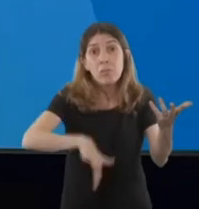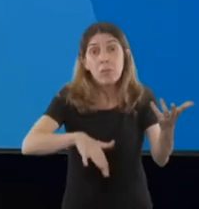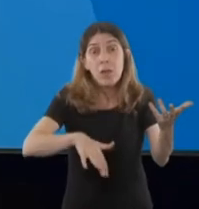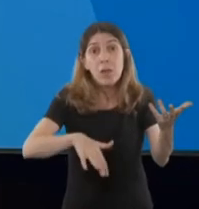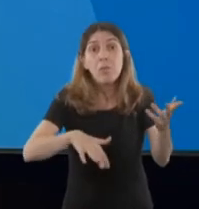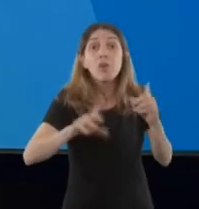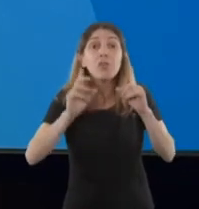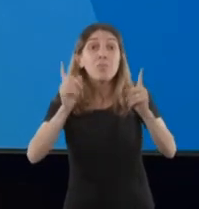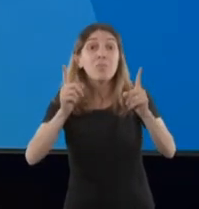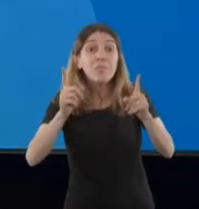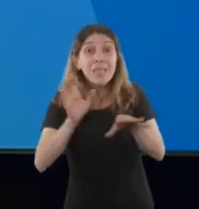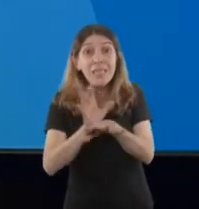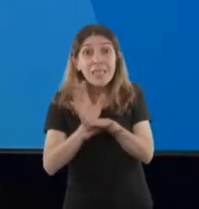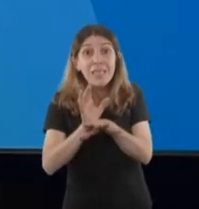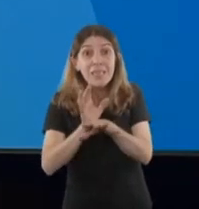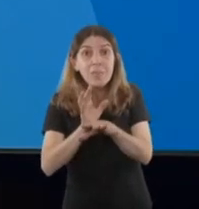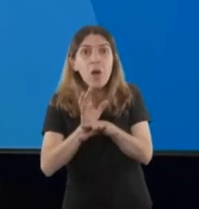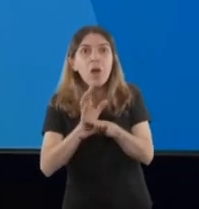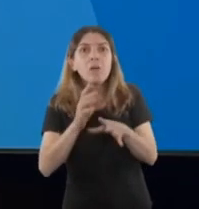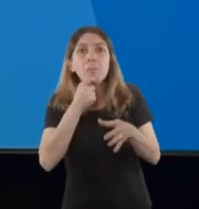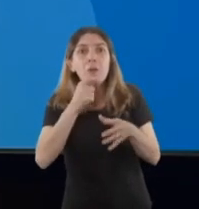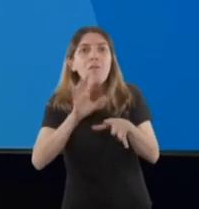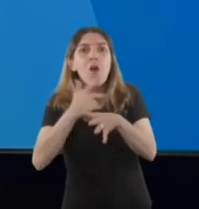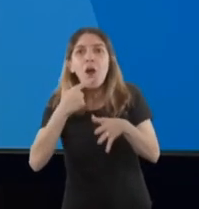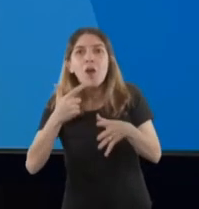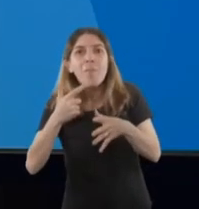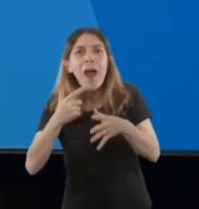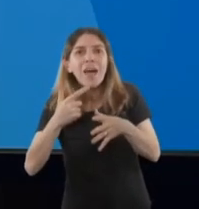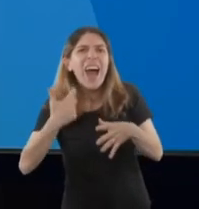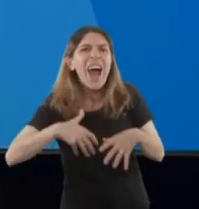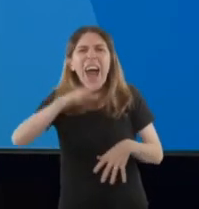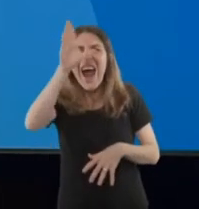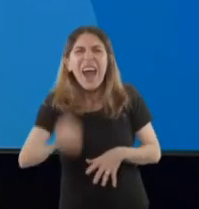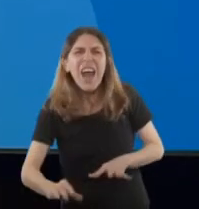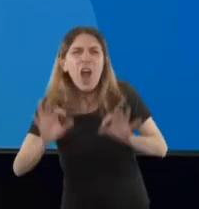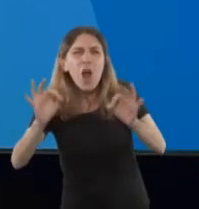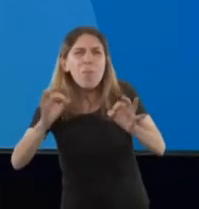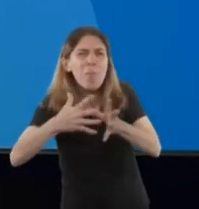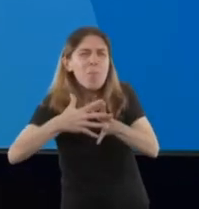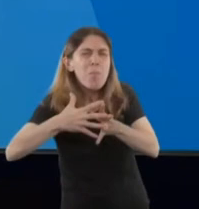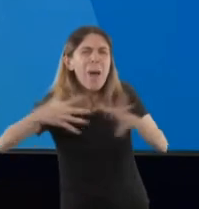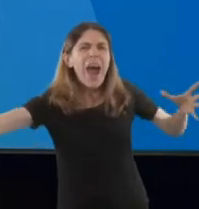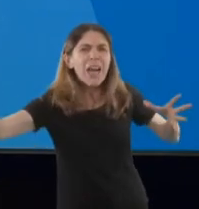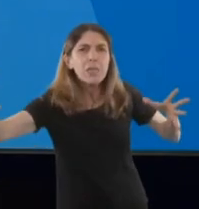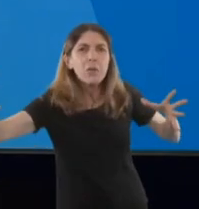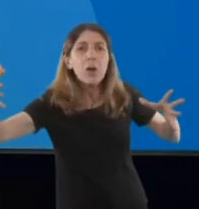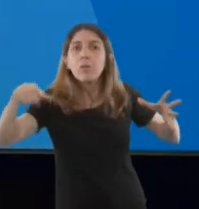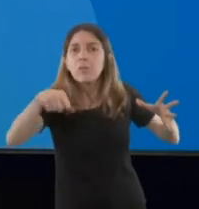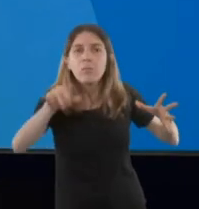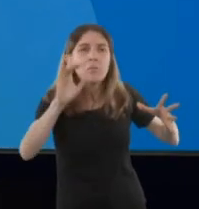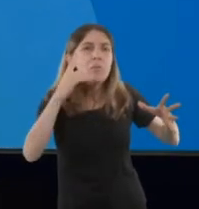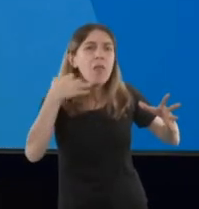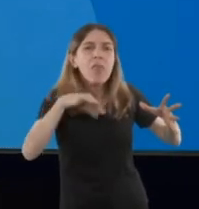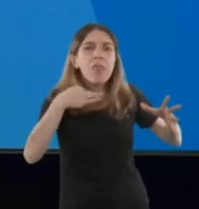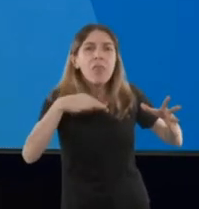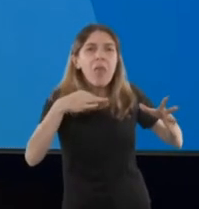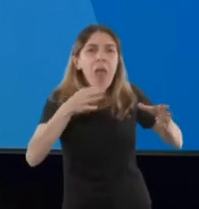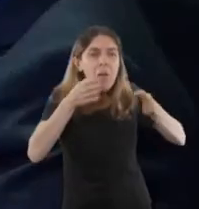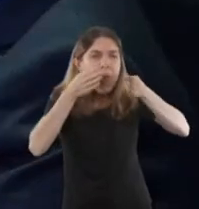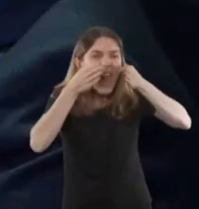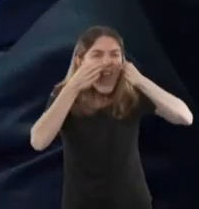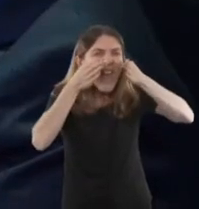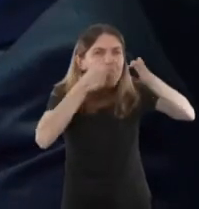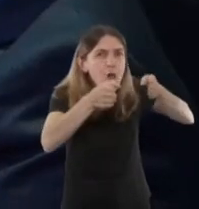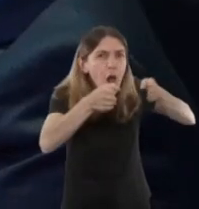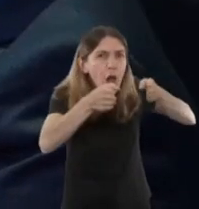en lugar de hacerlo de manera masiva con el aprendizaje de hoy lo tenemos que hacer de manera focalizada